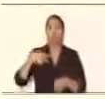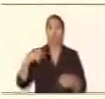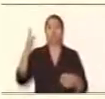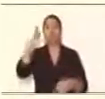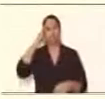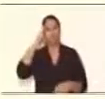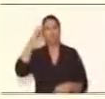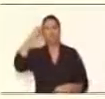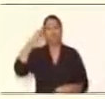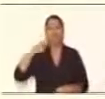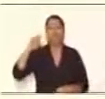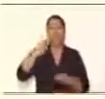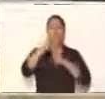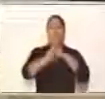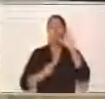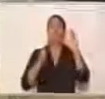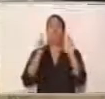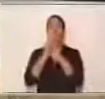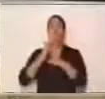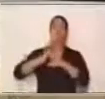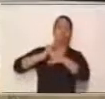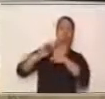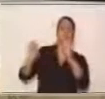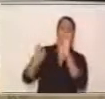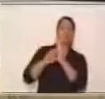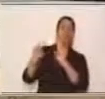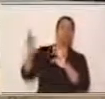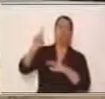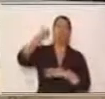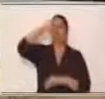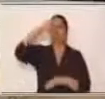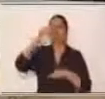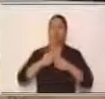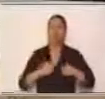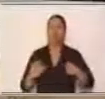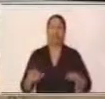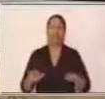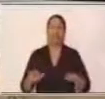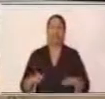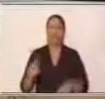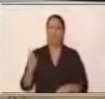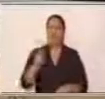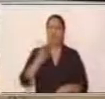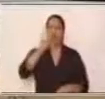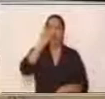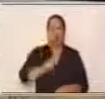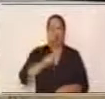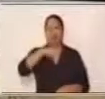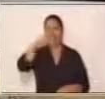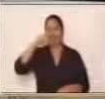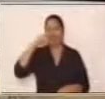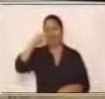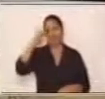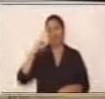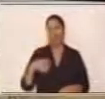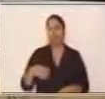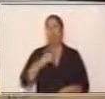contra del trabajo infantil. Los niños no deben trabajar. Ha sido un gusto el haberles